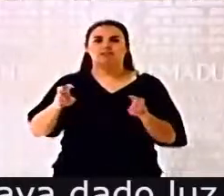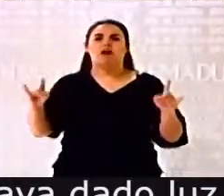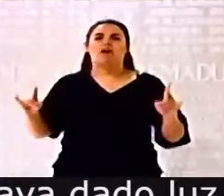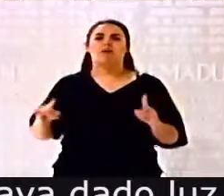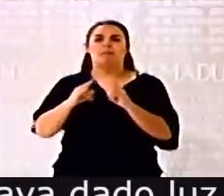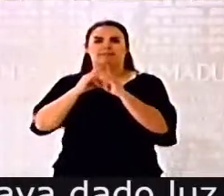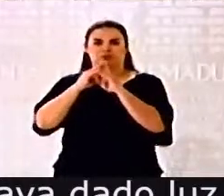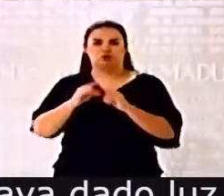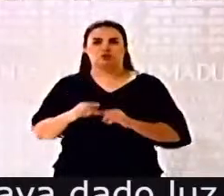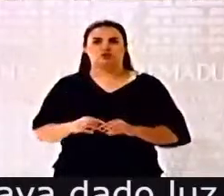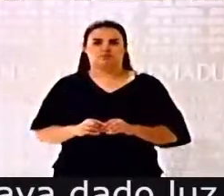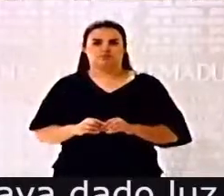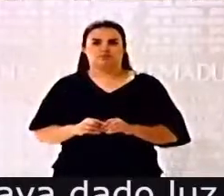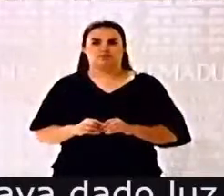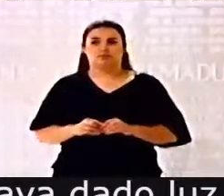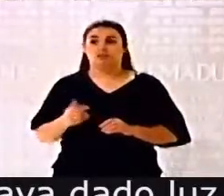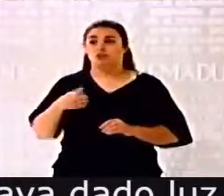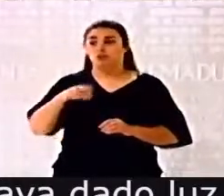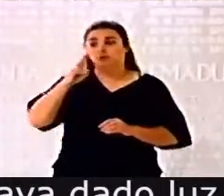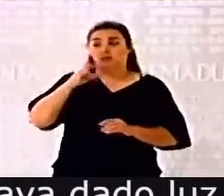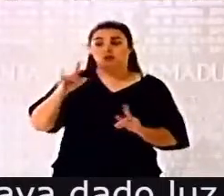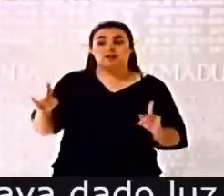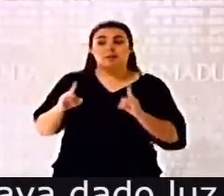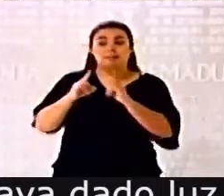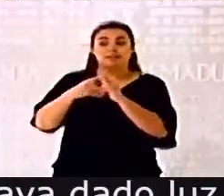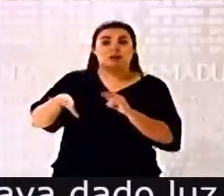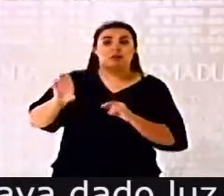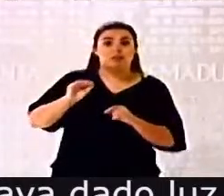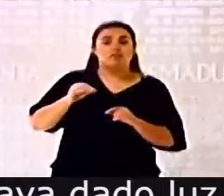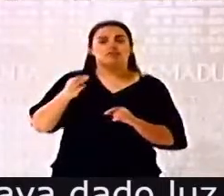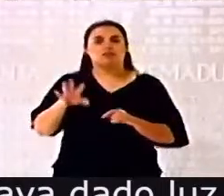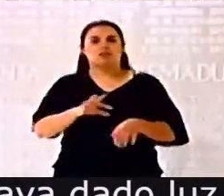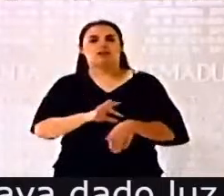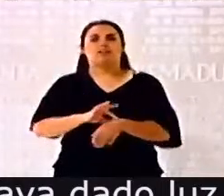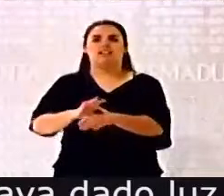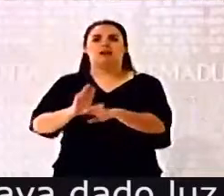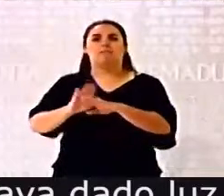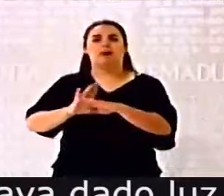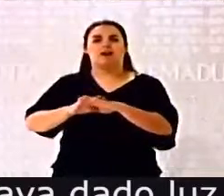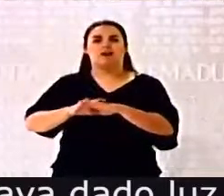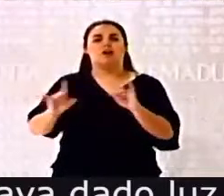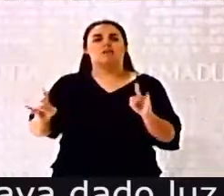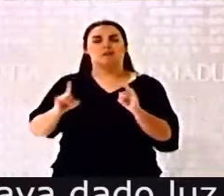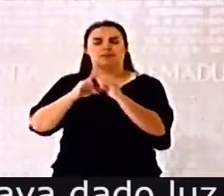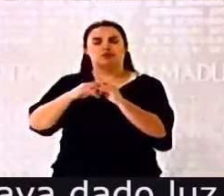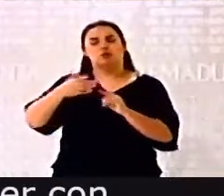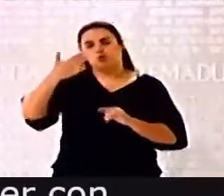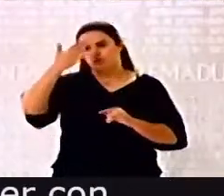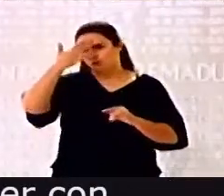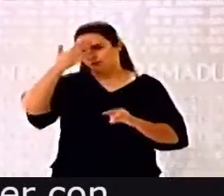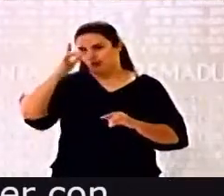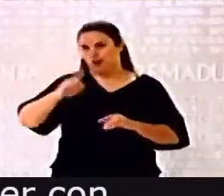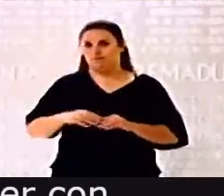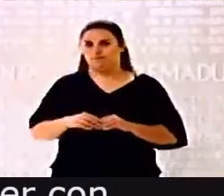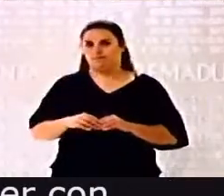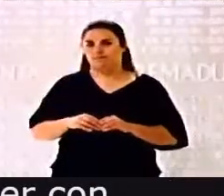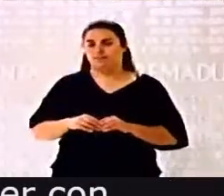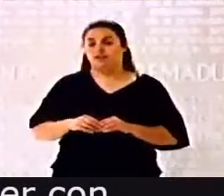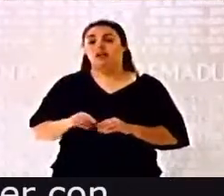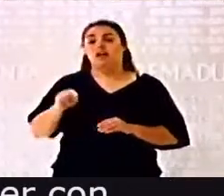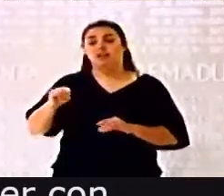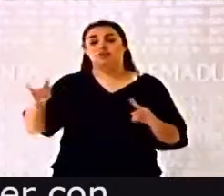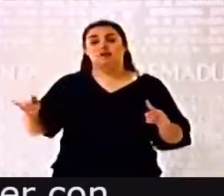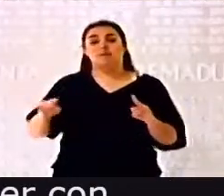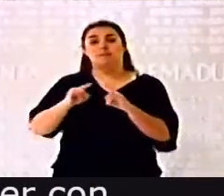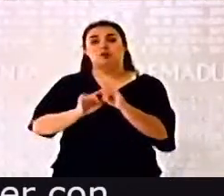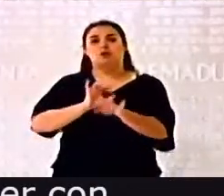campamentos, lo que entendemos como campamentos. Es una guía para los campamentos, fundamentalmente. Estos campamentos de verano que